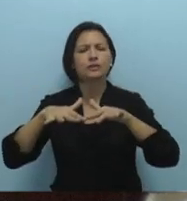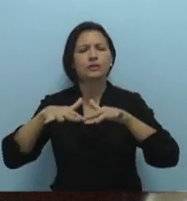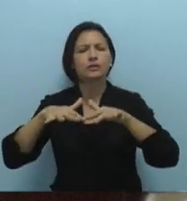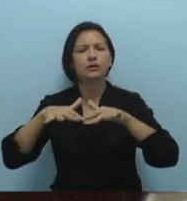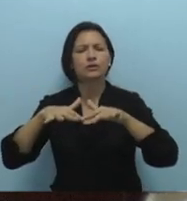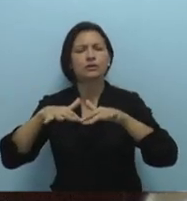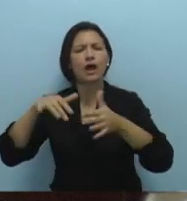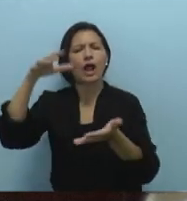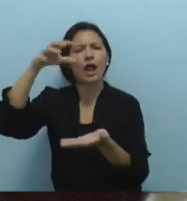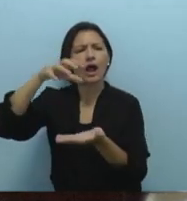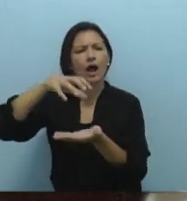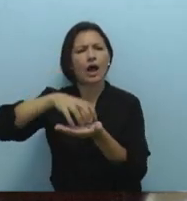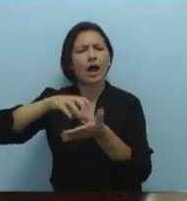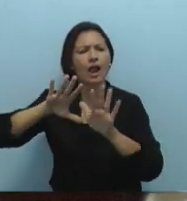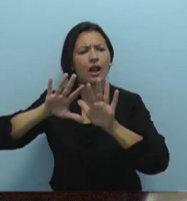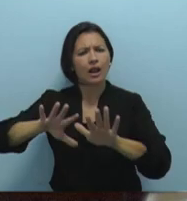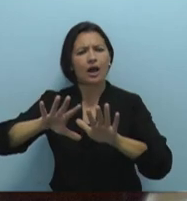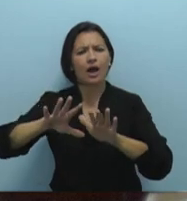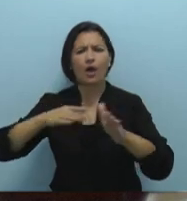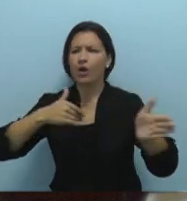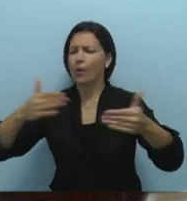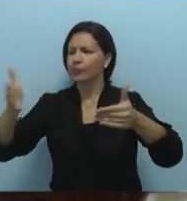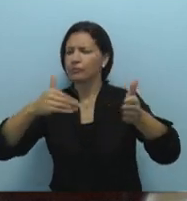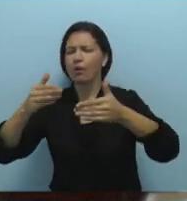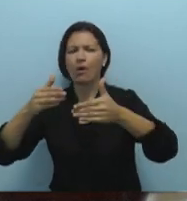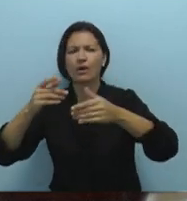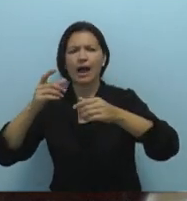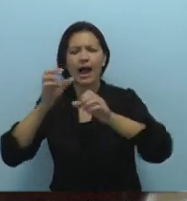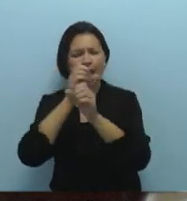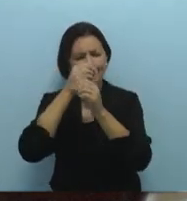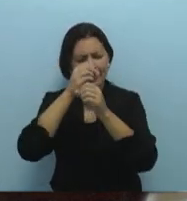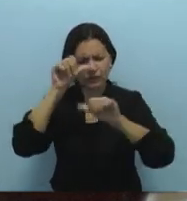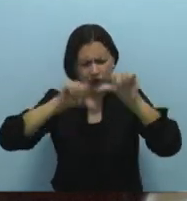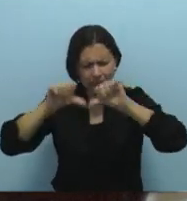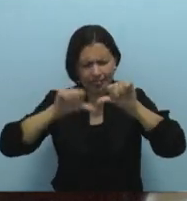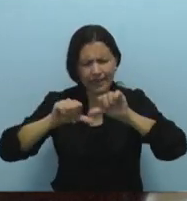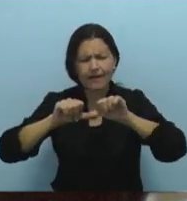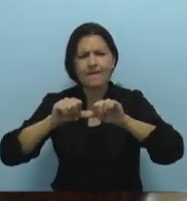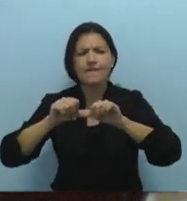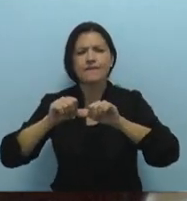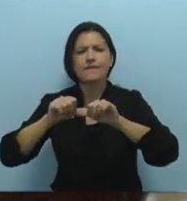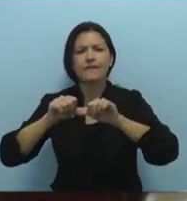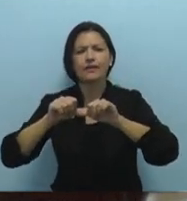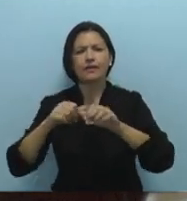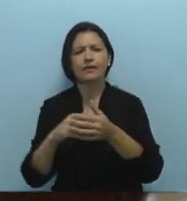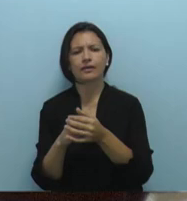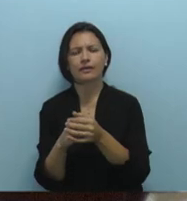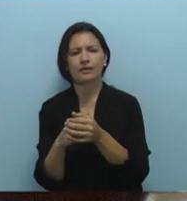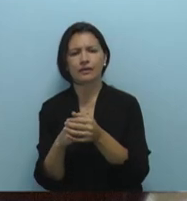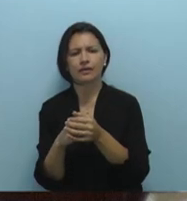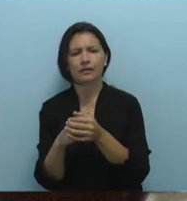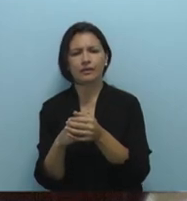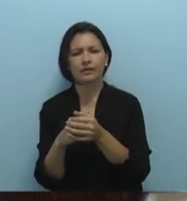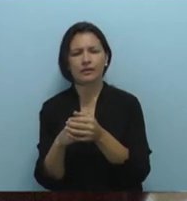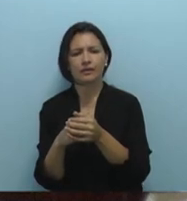de paralización de los fondos destinados a las convocatorias de investigación científica de la Agencia Nacional de Promoción de la Investigación,